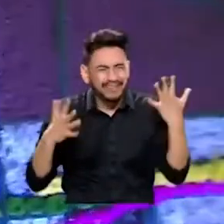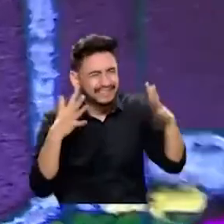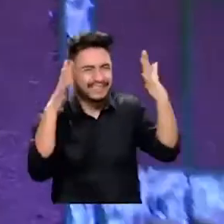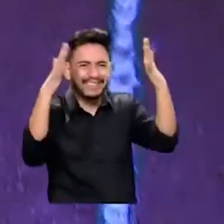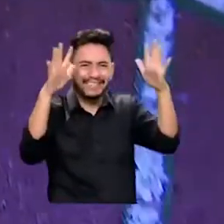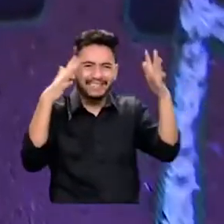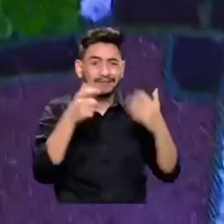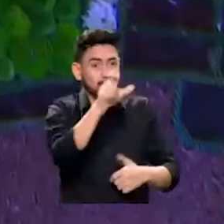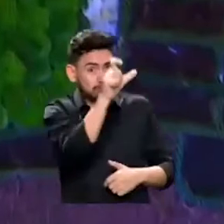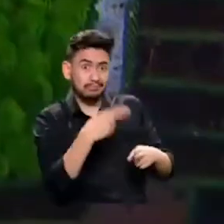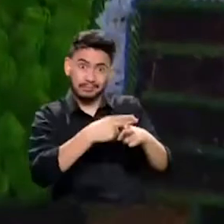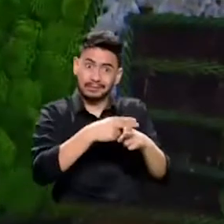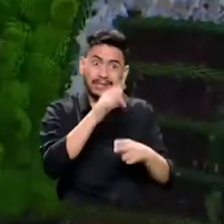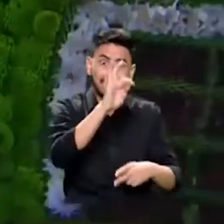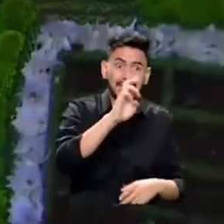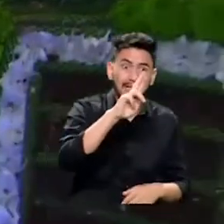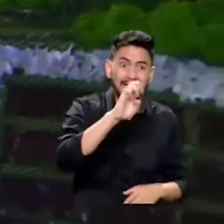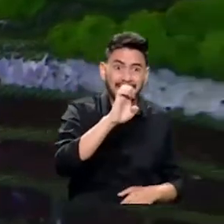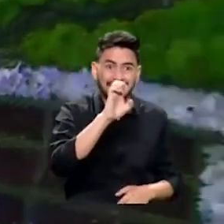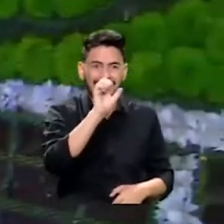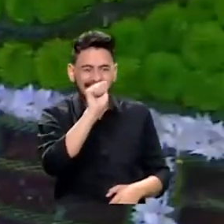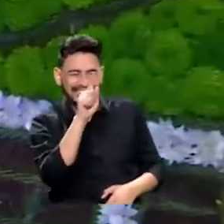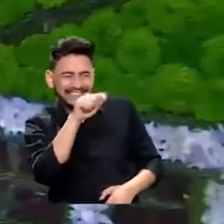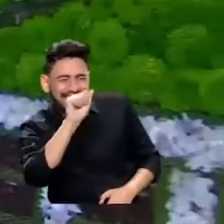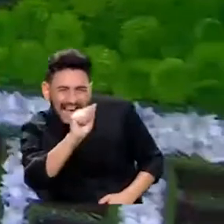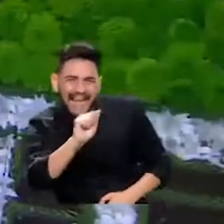Grisales. Ella es de la vereda Perico.